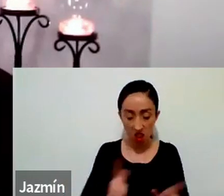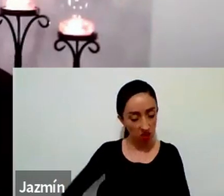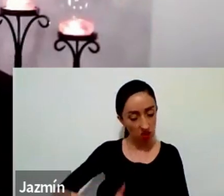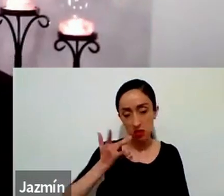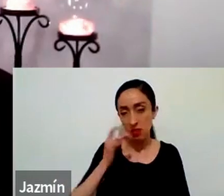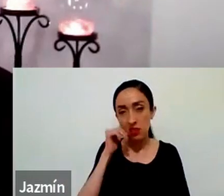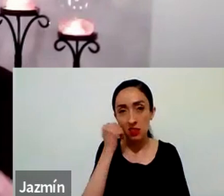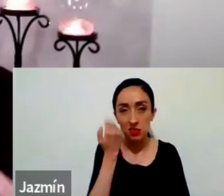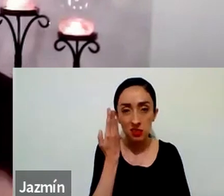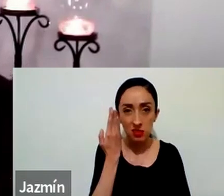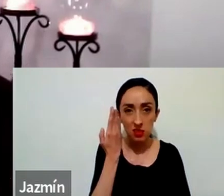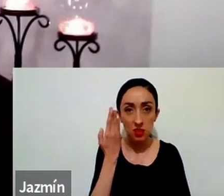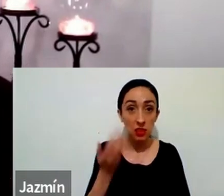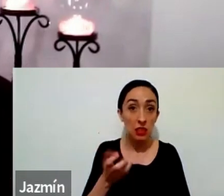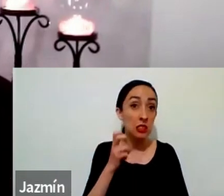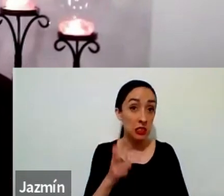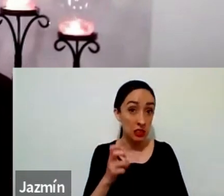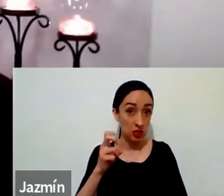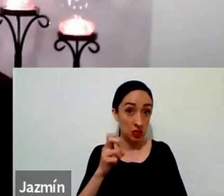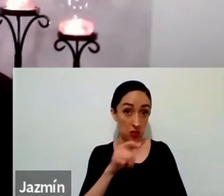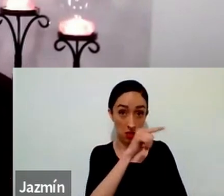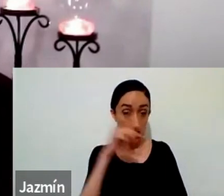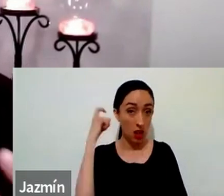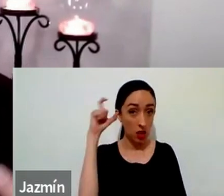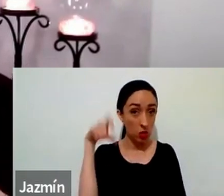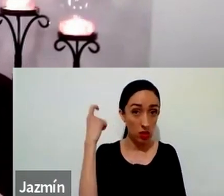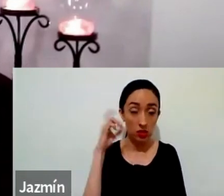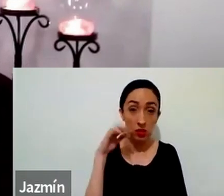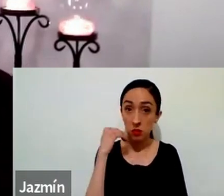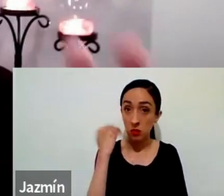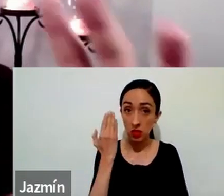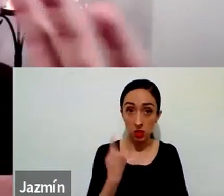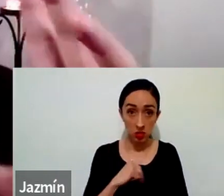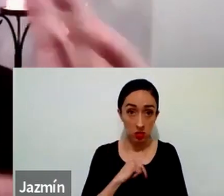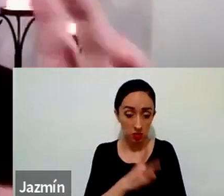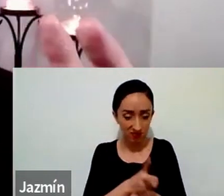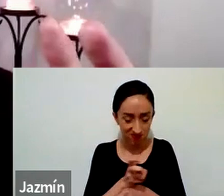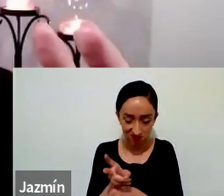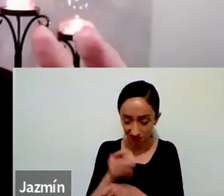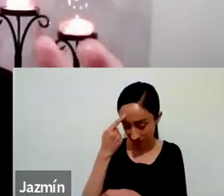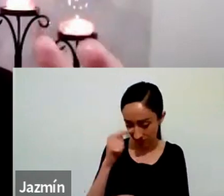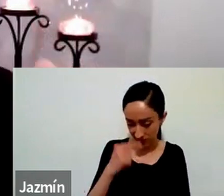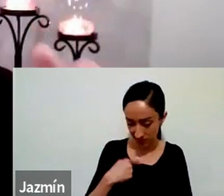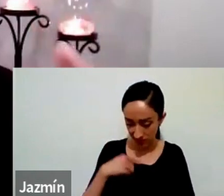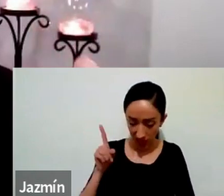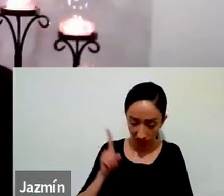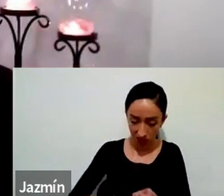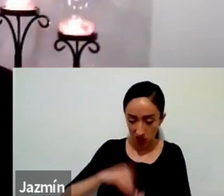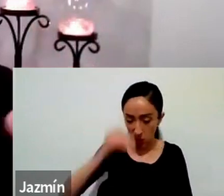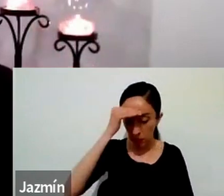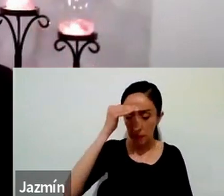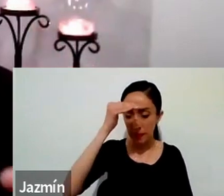nos renueva interiormente y nos permite como darnos cuenta que tenemos